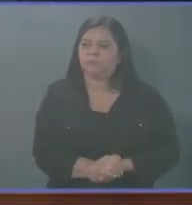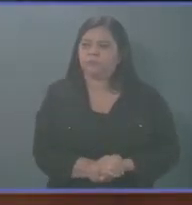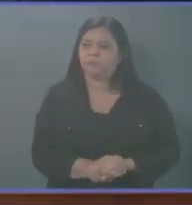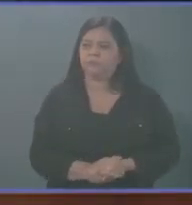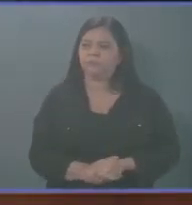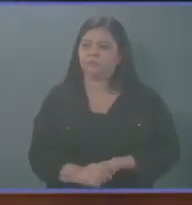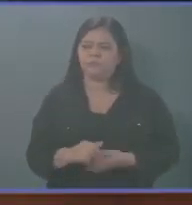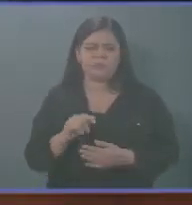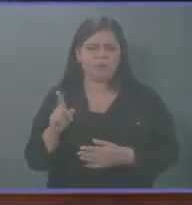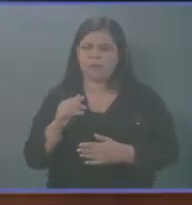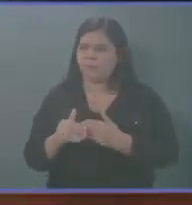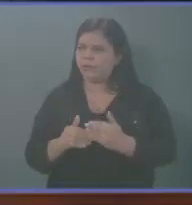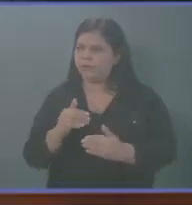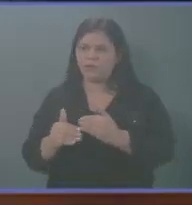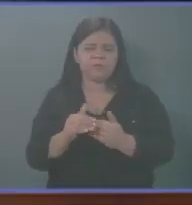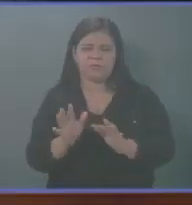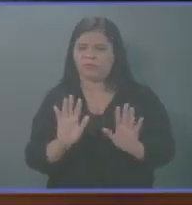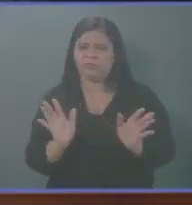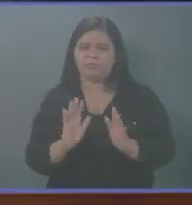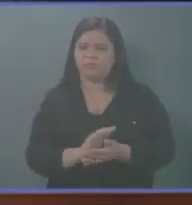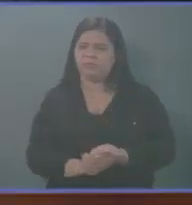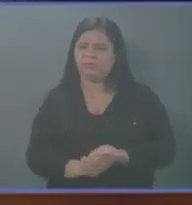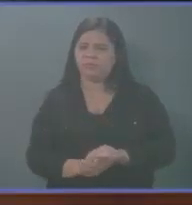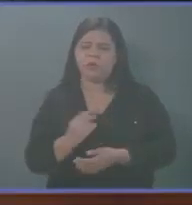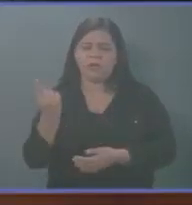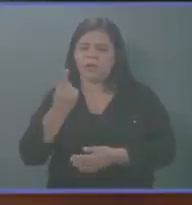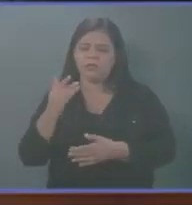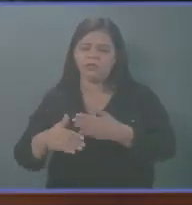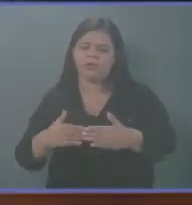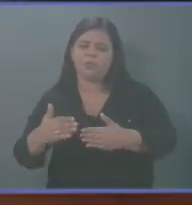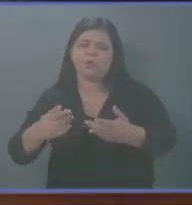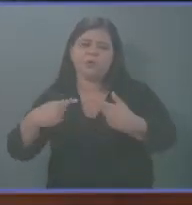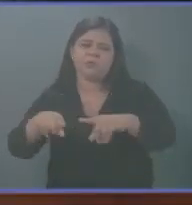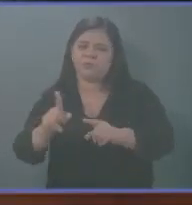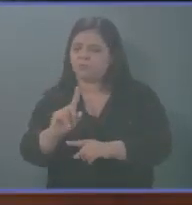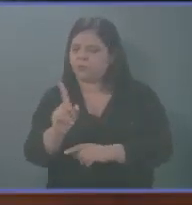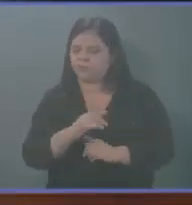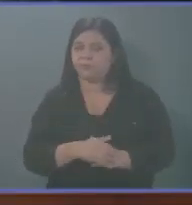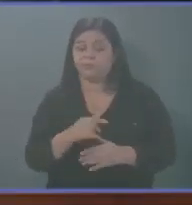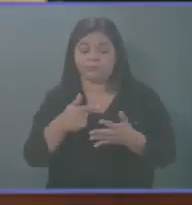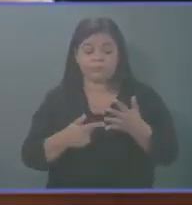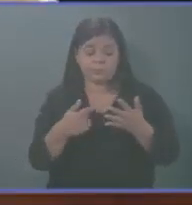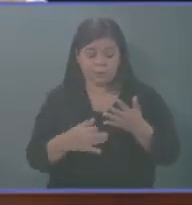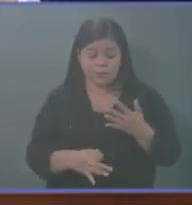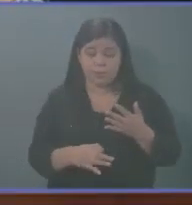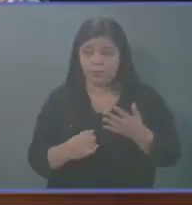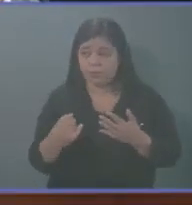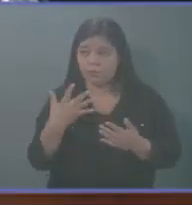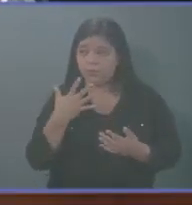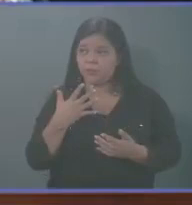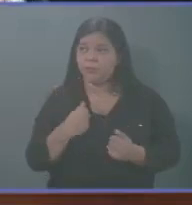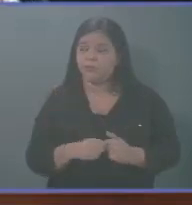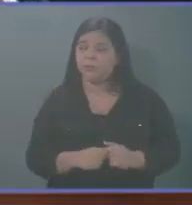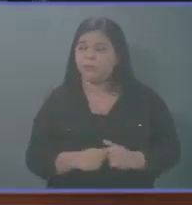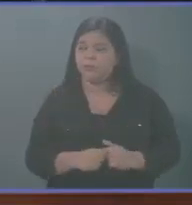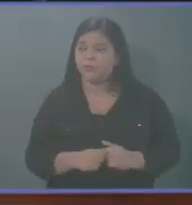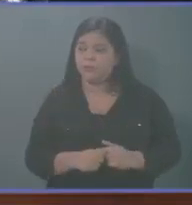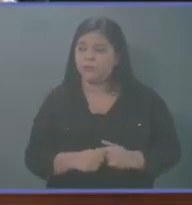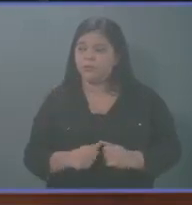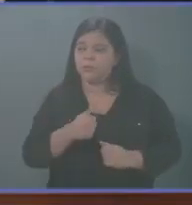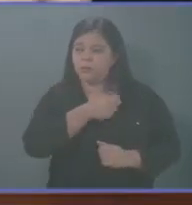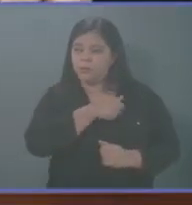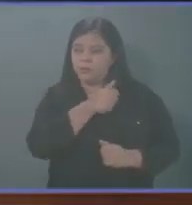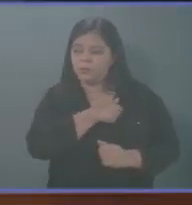esto no es de trámite. Esto no es de trámite. La ley da una